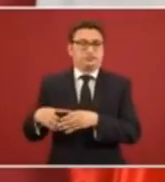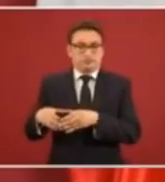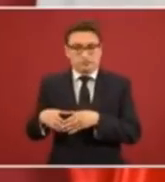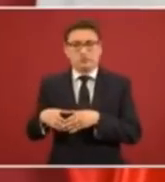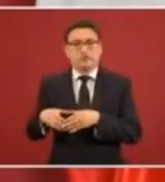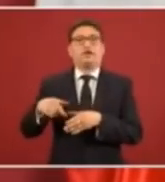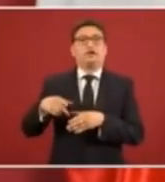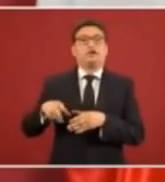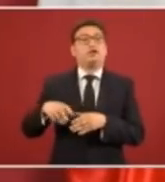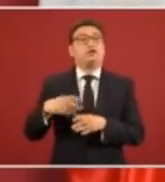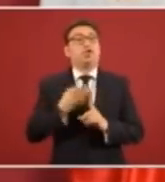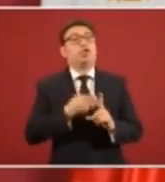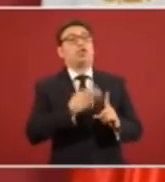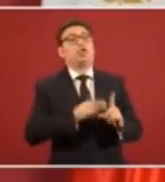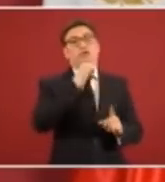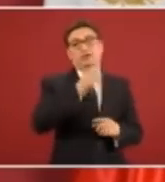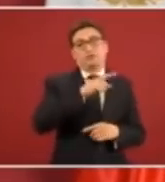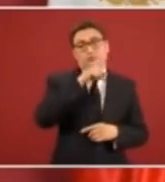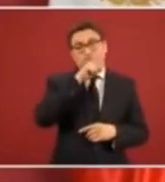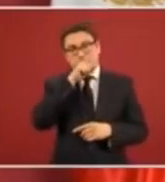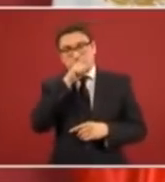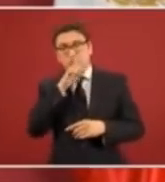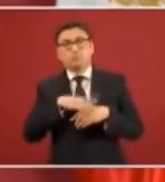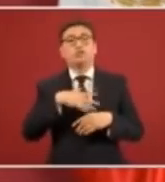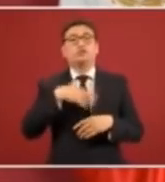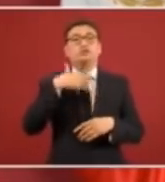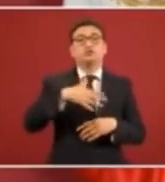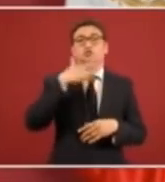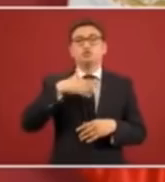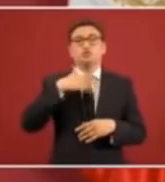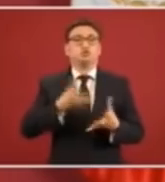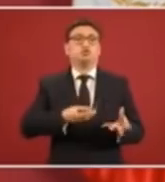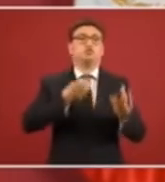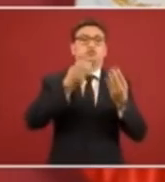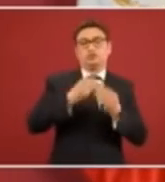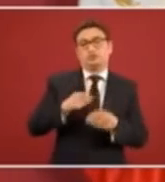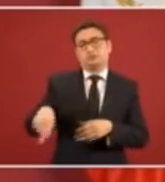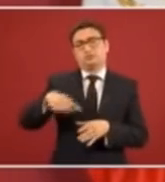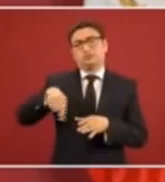No criticaban antes porque imperaba la corrupción.